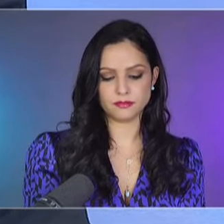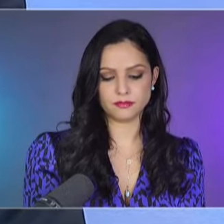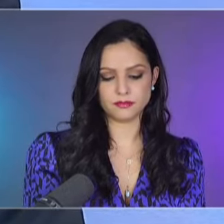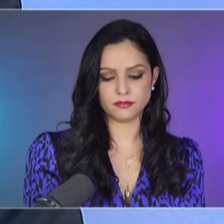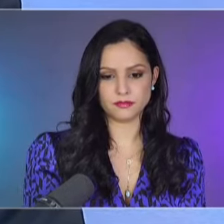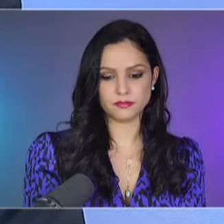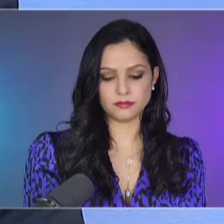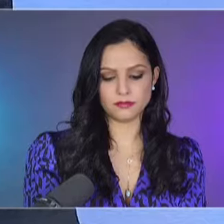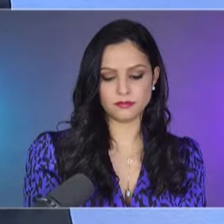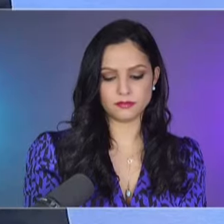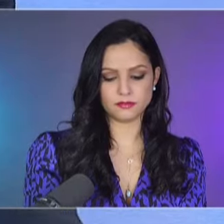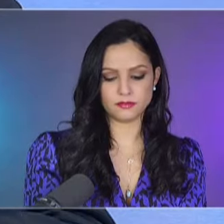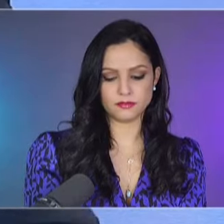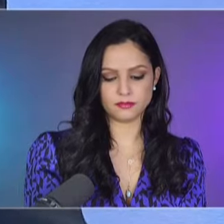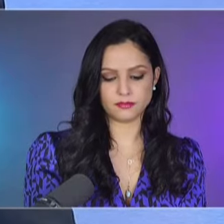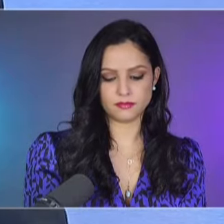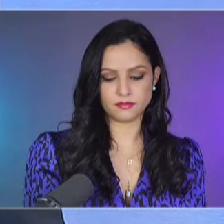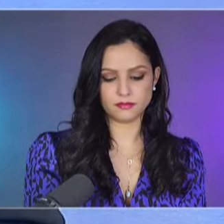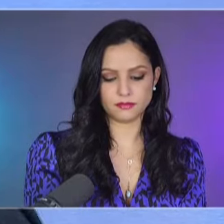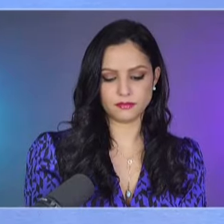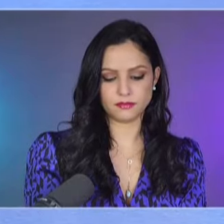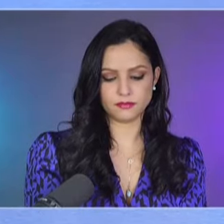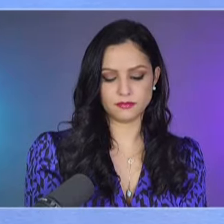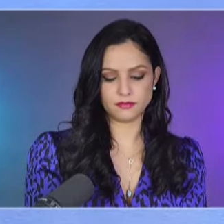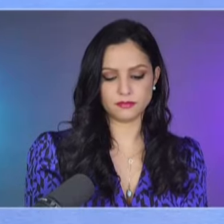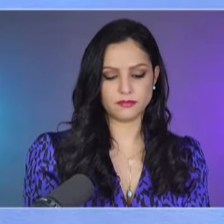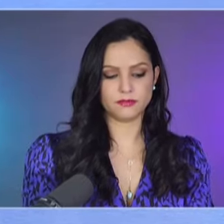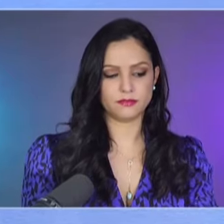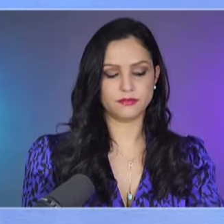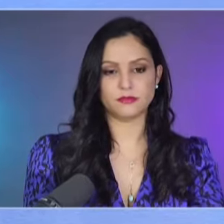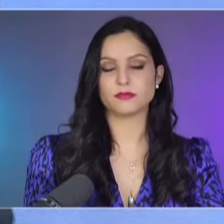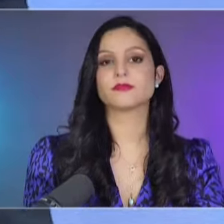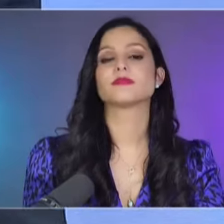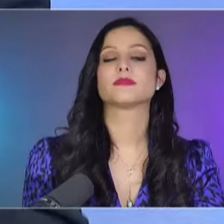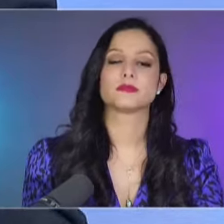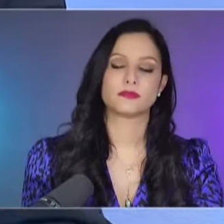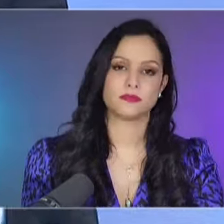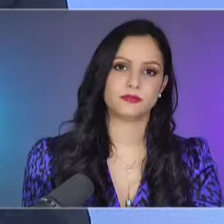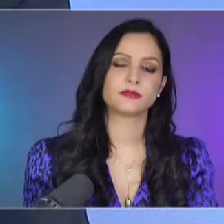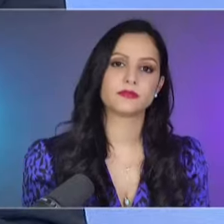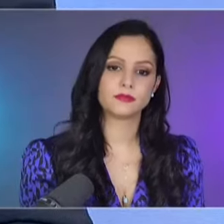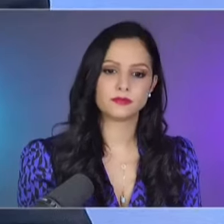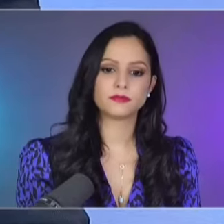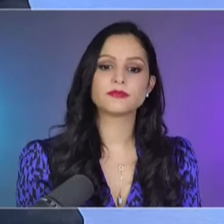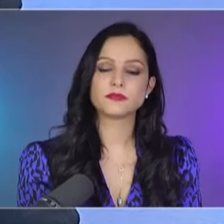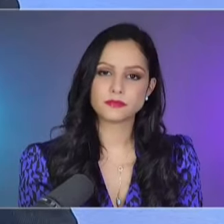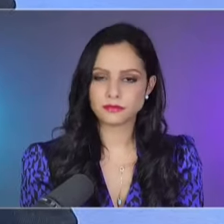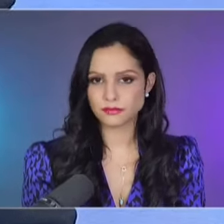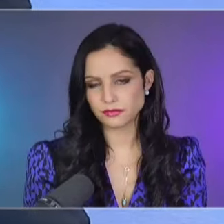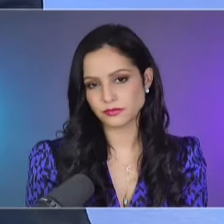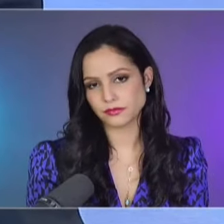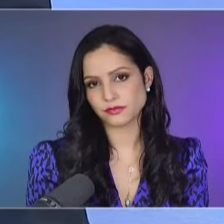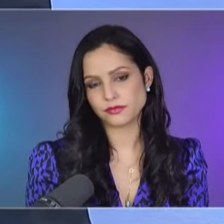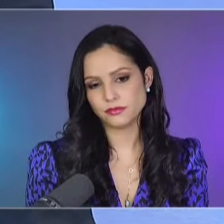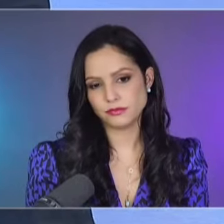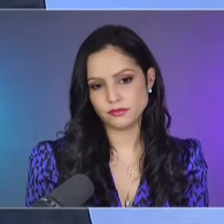Congreso que ha logrado aprobar con su mayoría que tiene para promover las importaciones de alimentos en lugar de incentivar y promover la producción nacional.